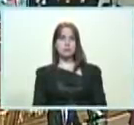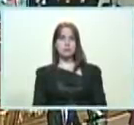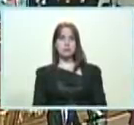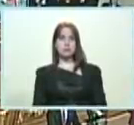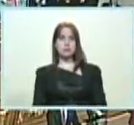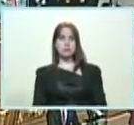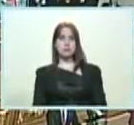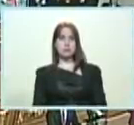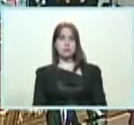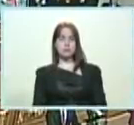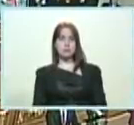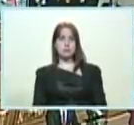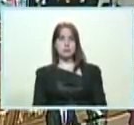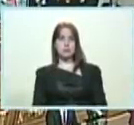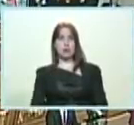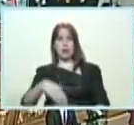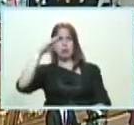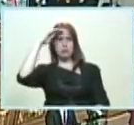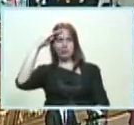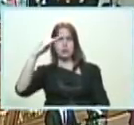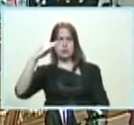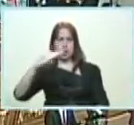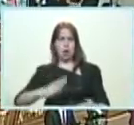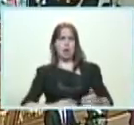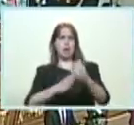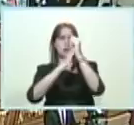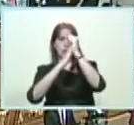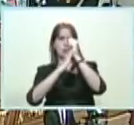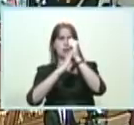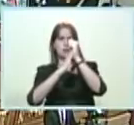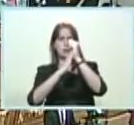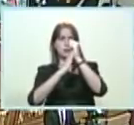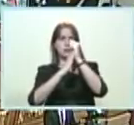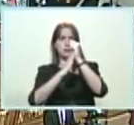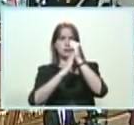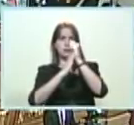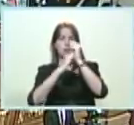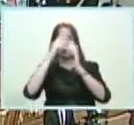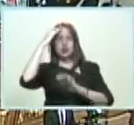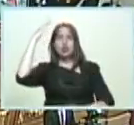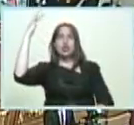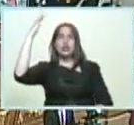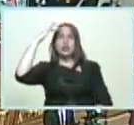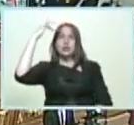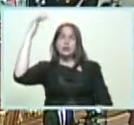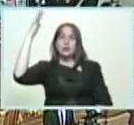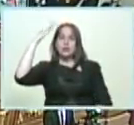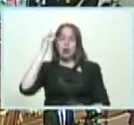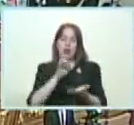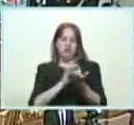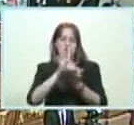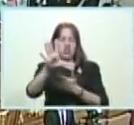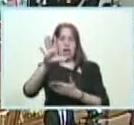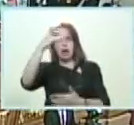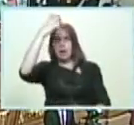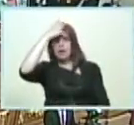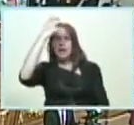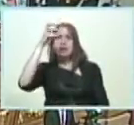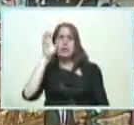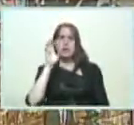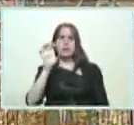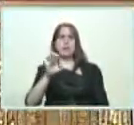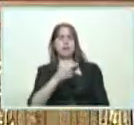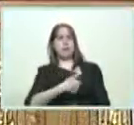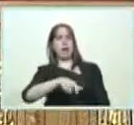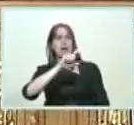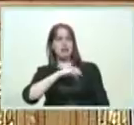Bisoños eran los ejércitos y los líderes cuando soñaban con expulsar al rey de España de